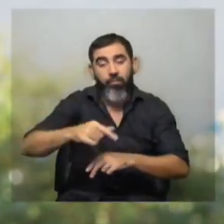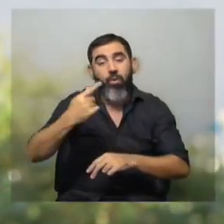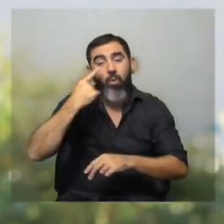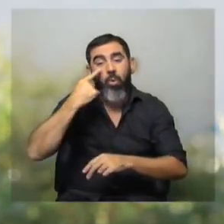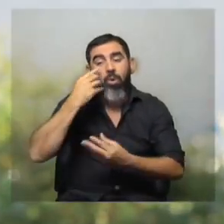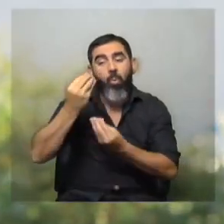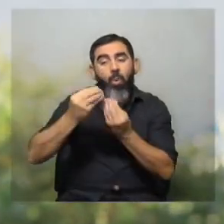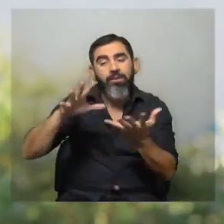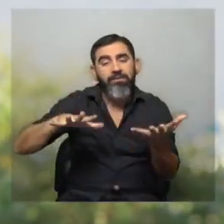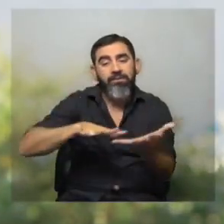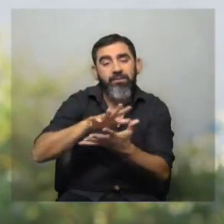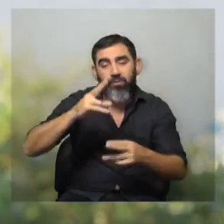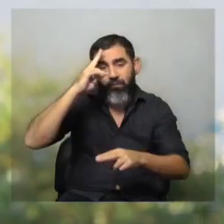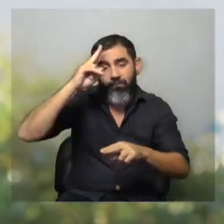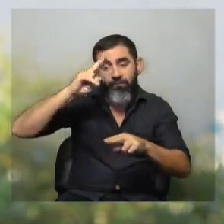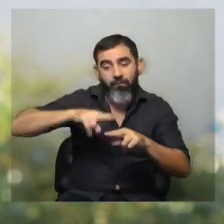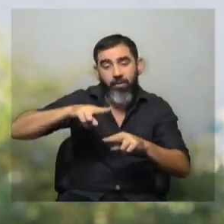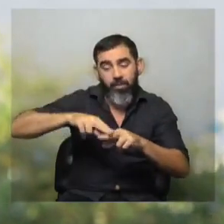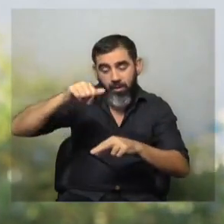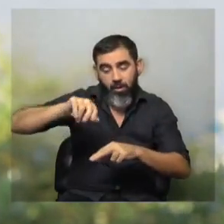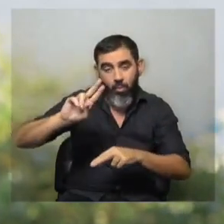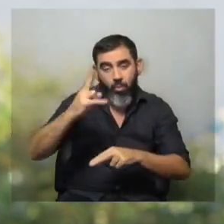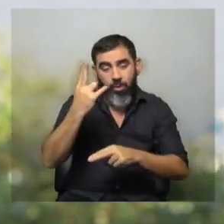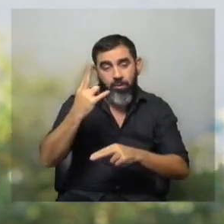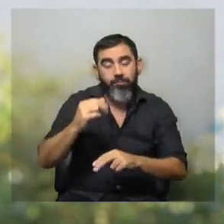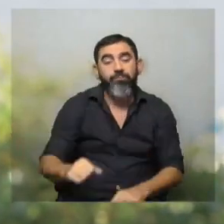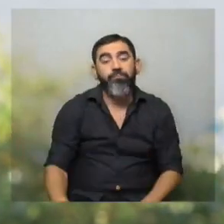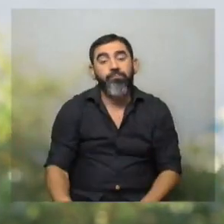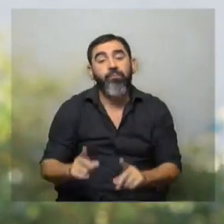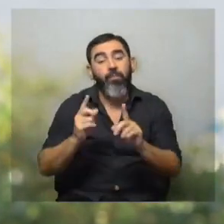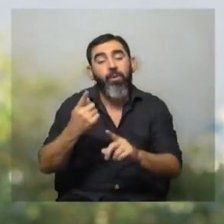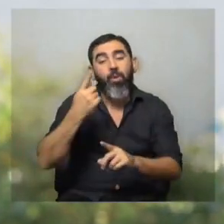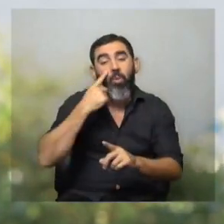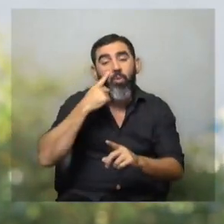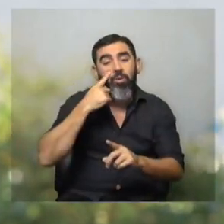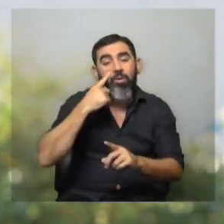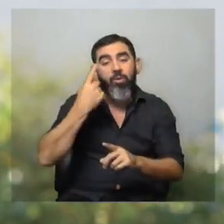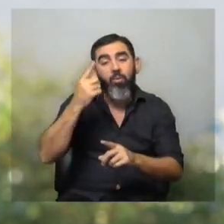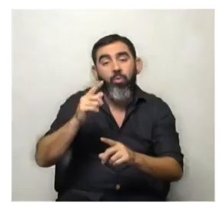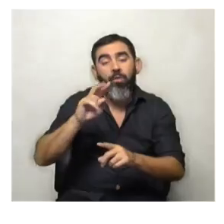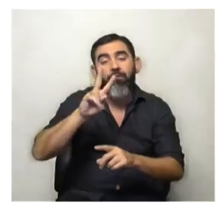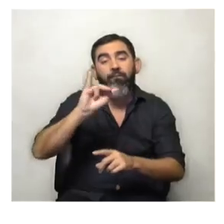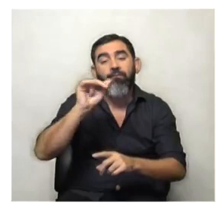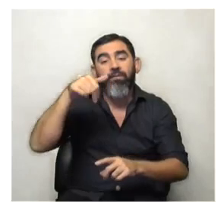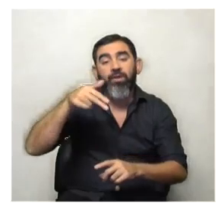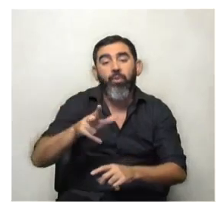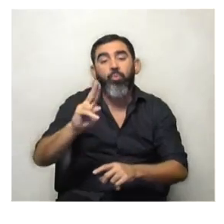cuál es la situación de la enfermedad de Chagas en Uruguay y vamos a conocer un criadero de vinchucas.